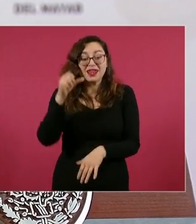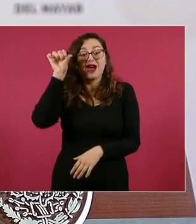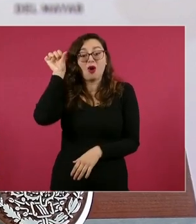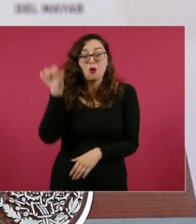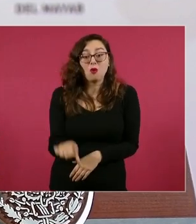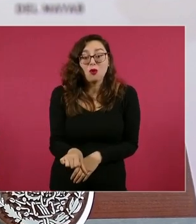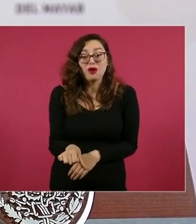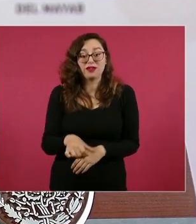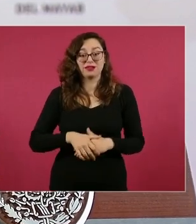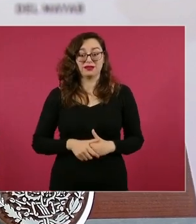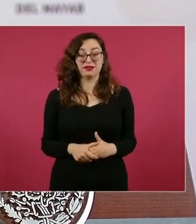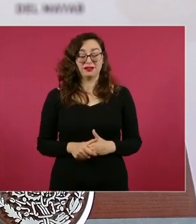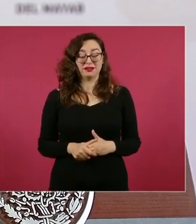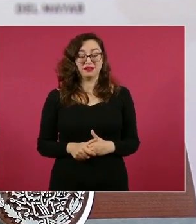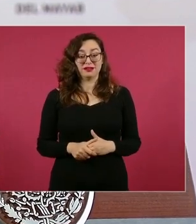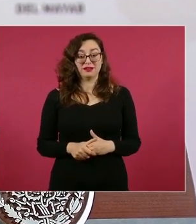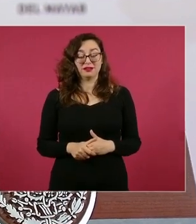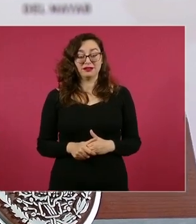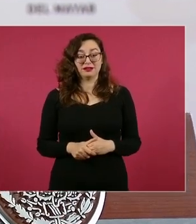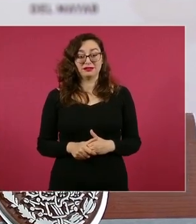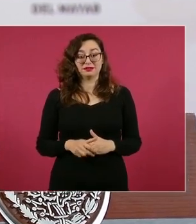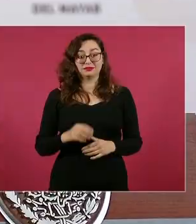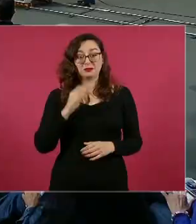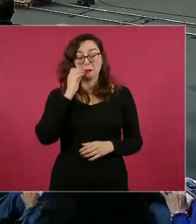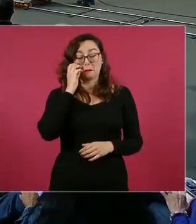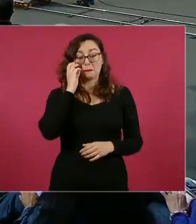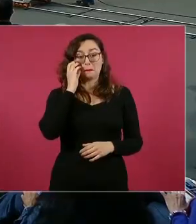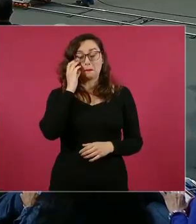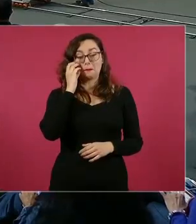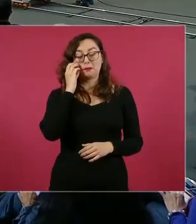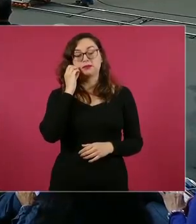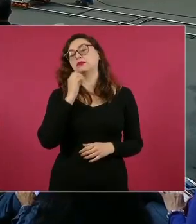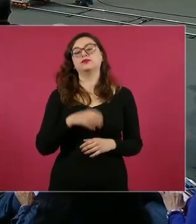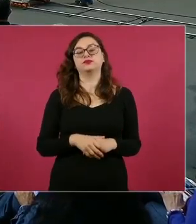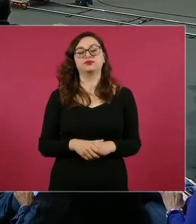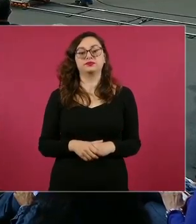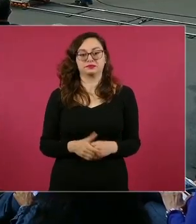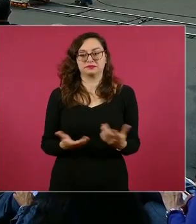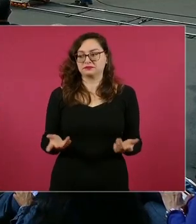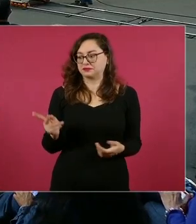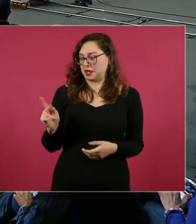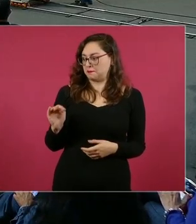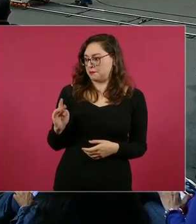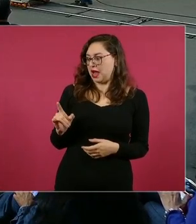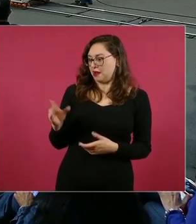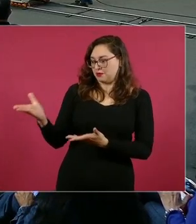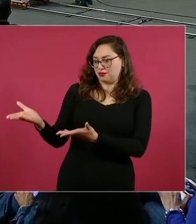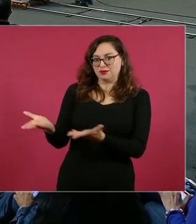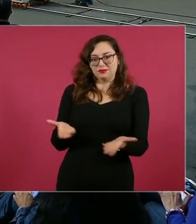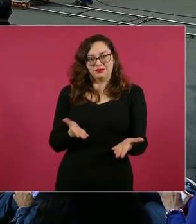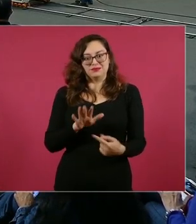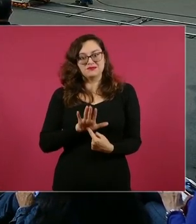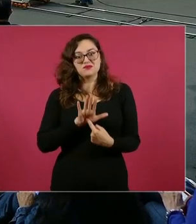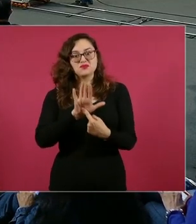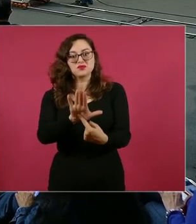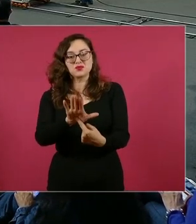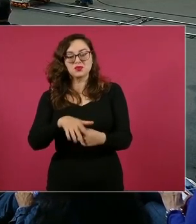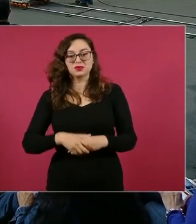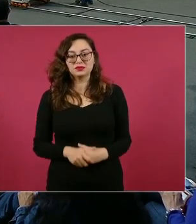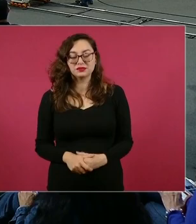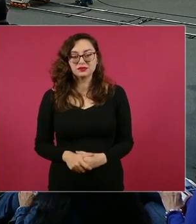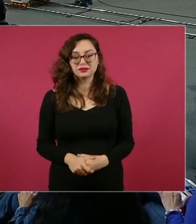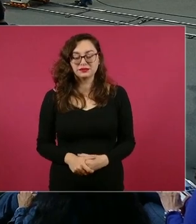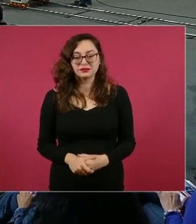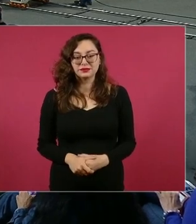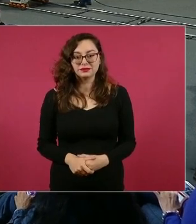actualidad vamos a lo que presentó Pablo hoy y a lo del fin de